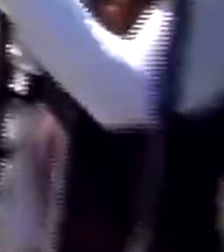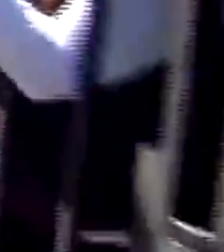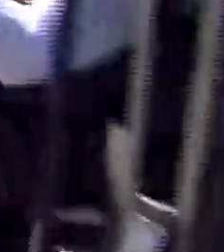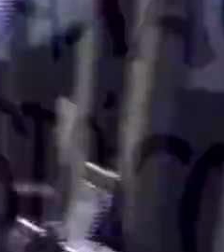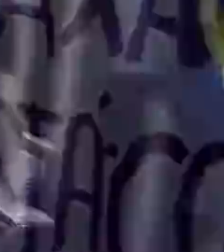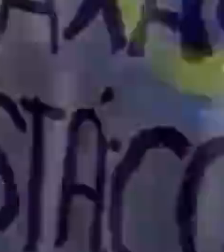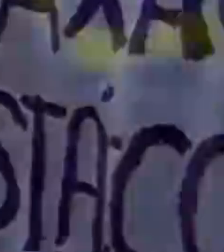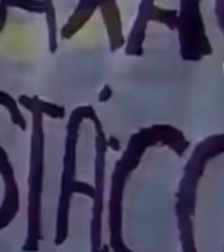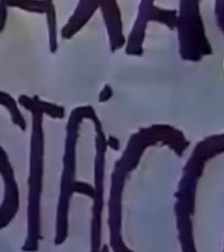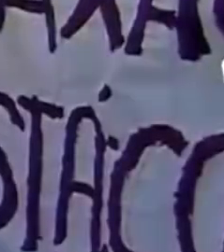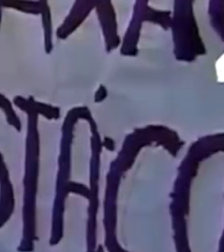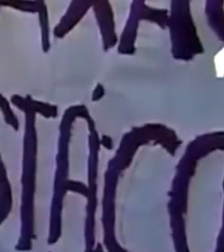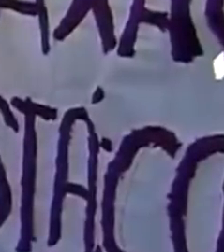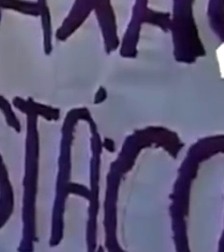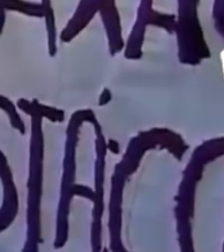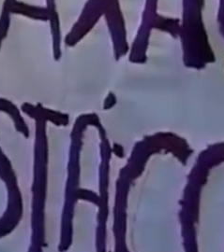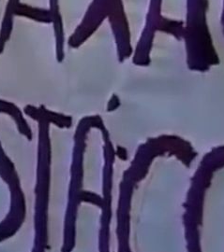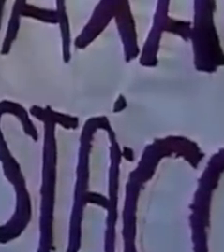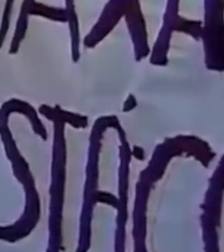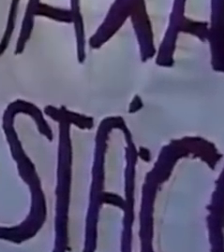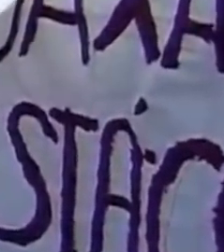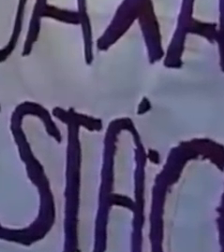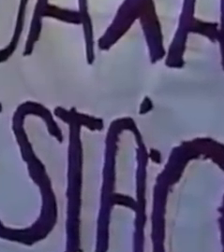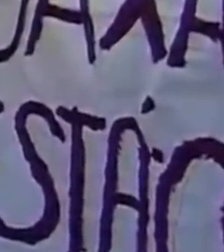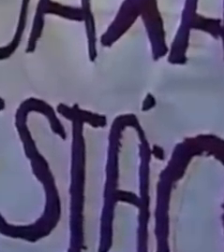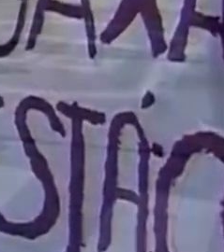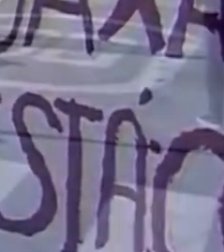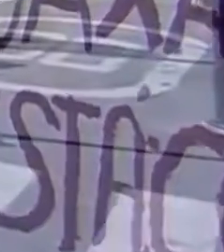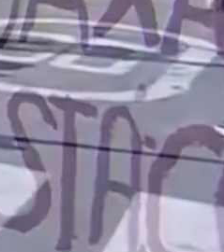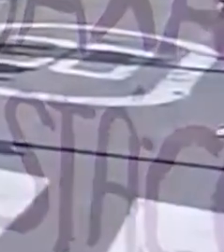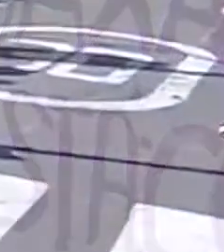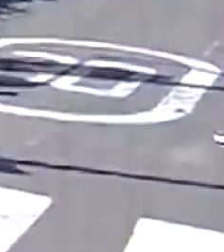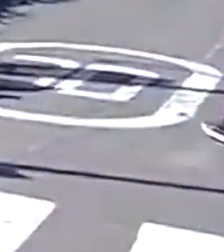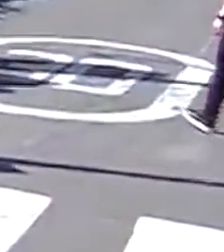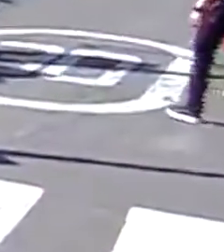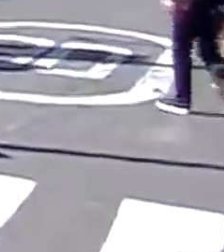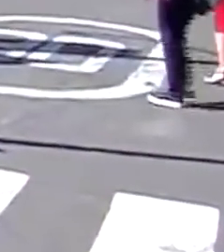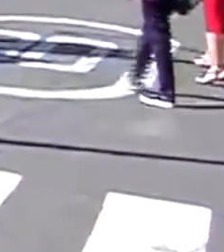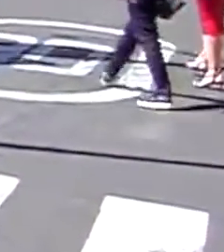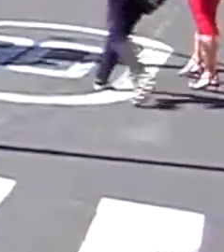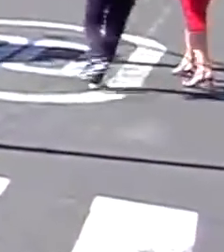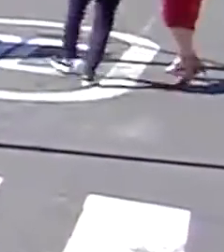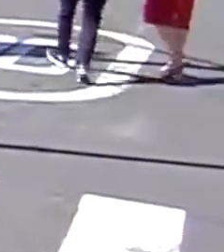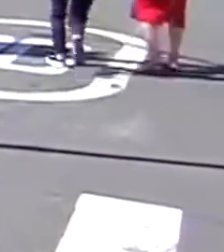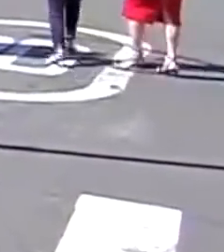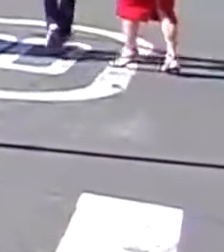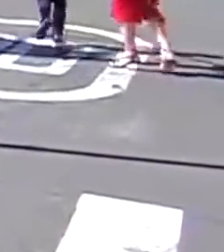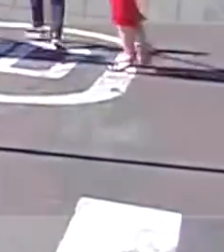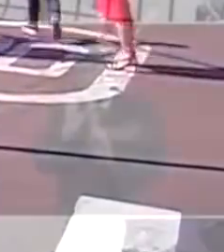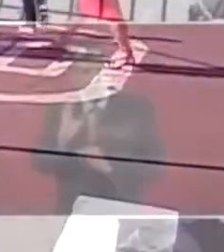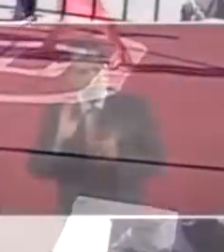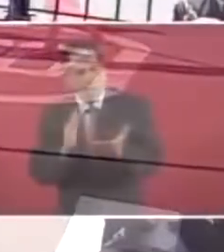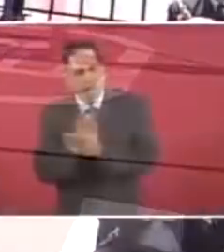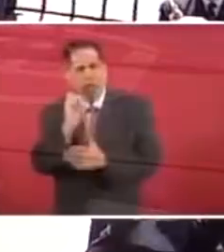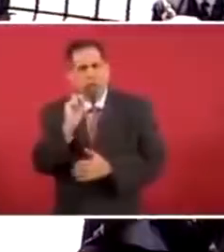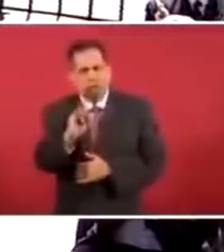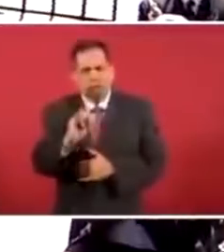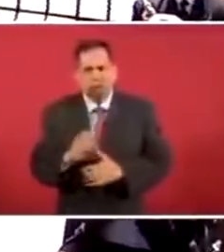grupos morenistas y hasta algunos convocados mediante viejas prácticas priistas como el